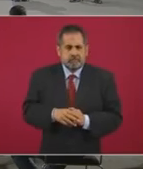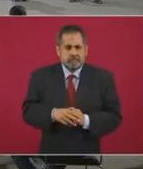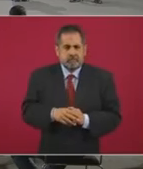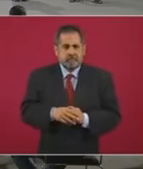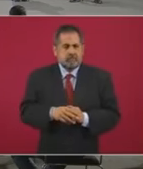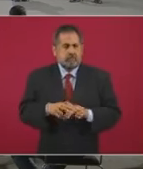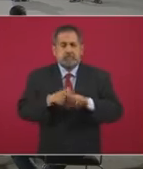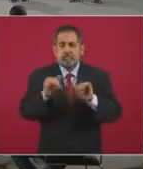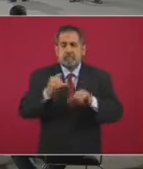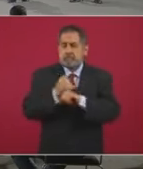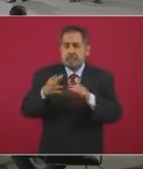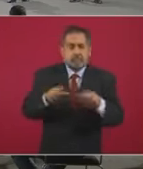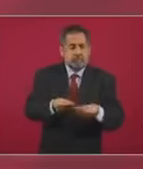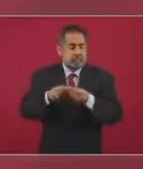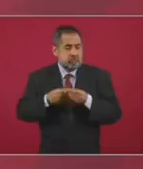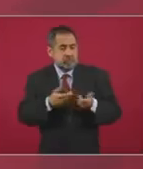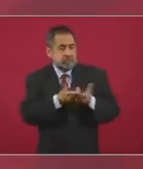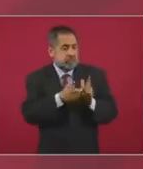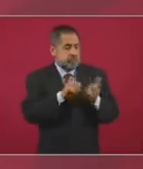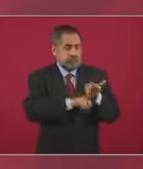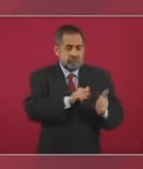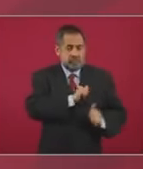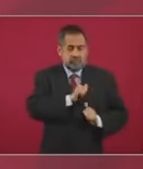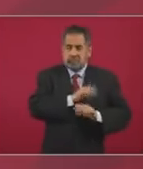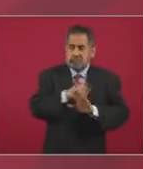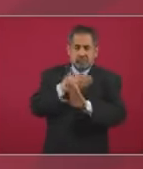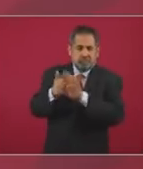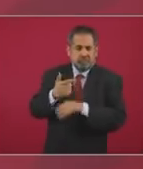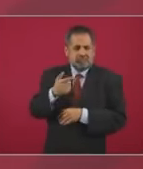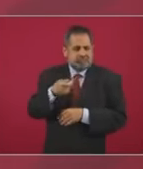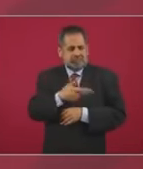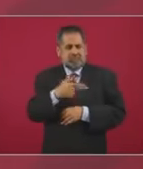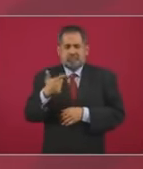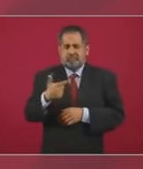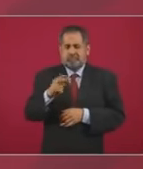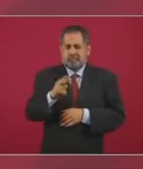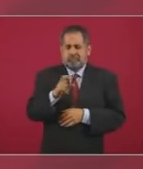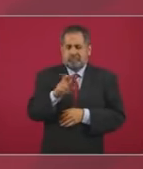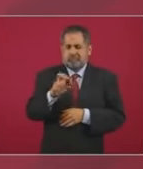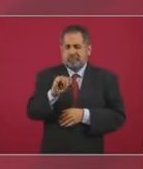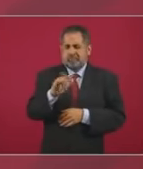ninguna información de grupos armados, guerrilleros en el país.